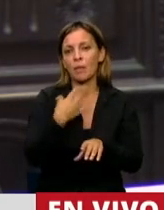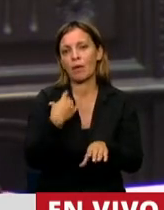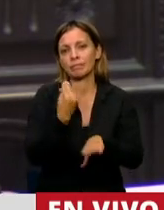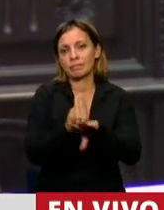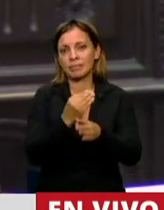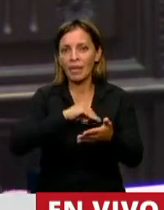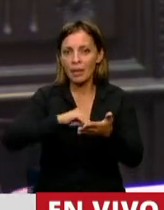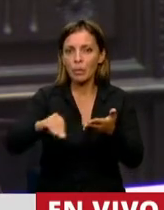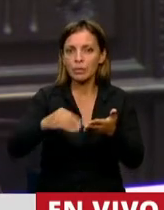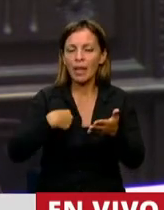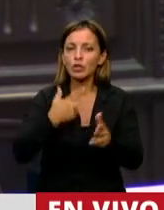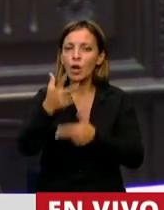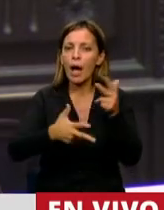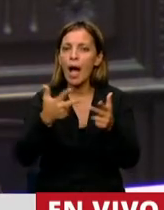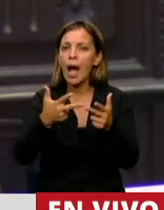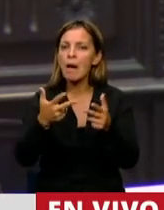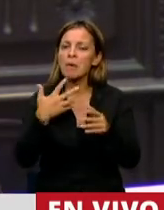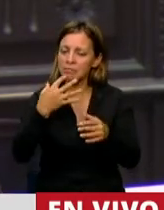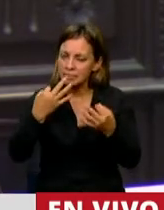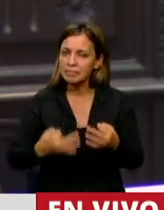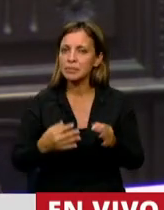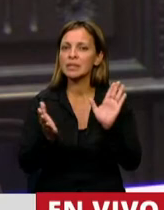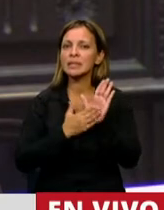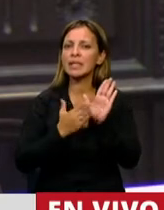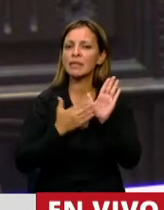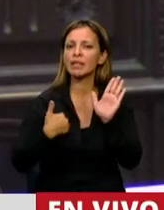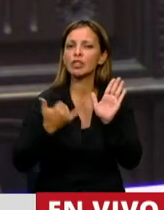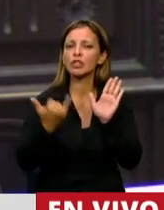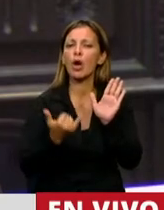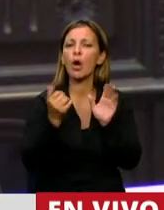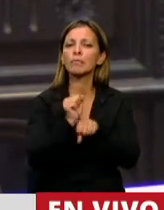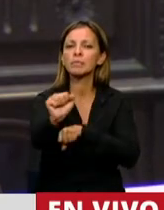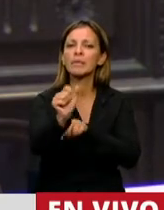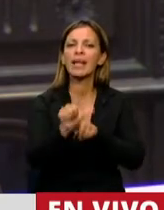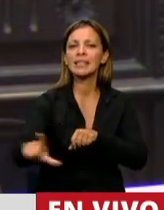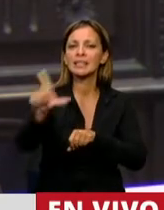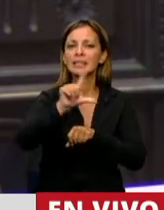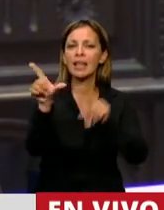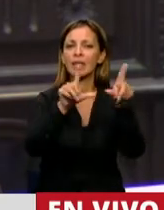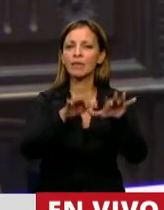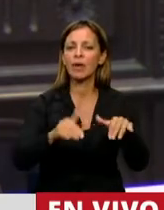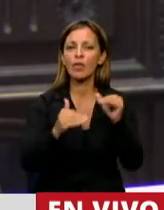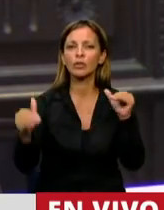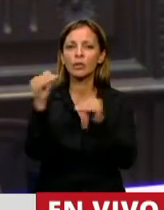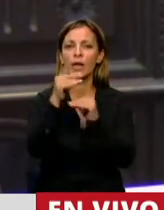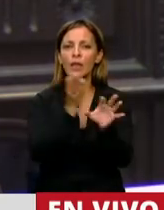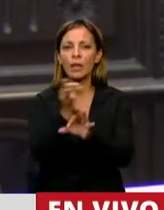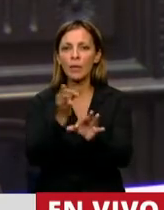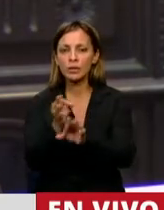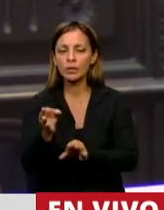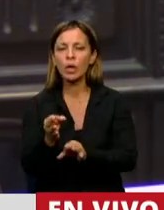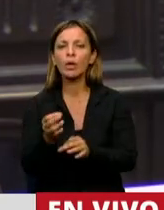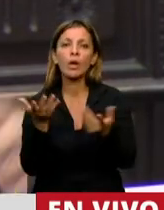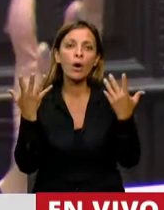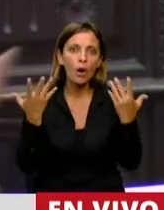diputada, hablo con la certificación que me da de ser licenciada en informática, doctorando en educación, y obviamente